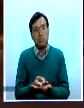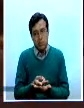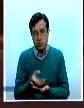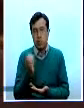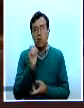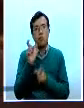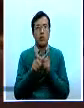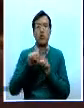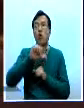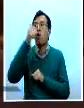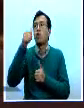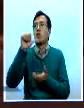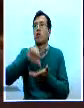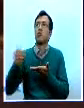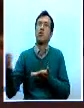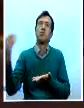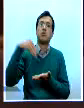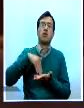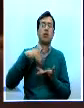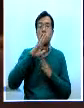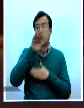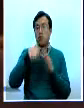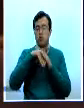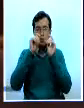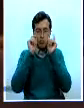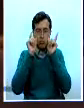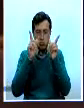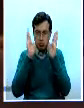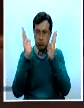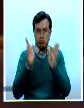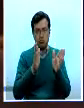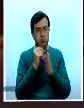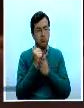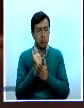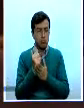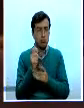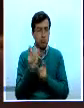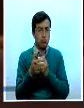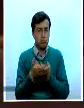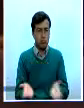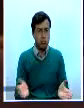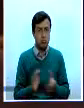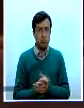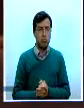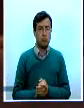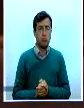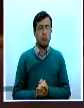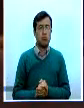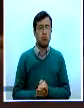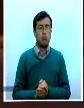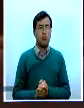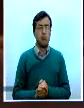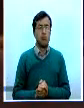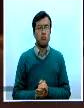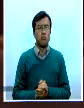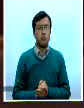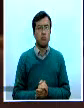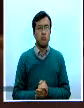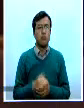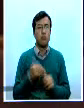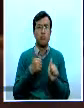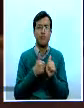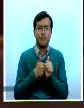a lo mejor que viaje de otras ciudades entonces vamos estar muy atentos para dar una atención también pero hospitalaria y vamos a establecer un puesto de mando unificado a los